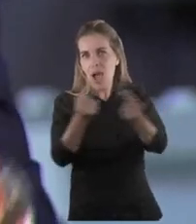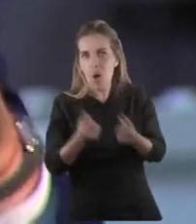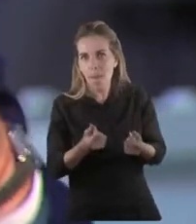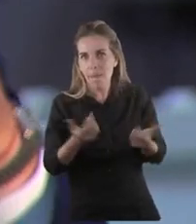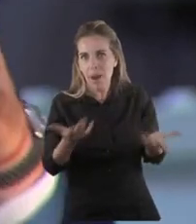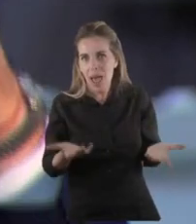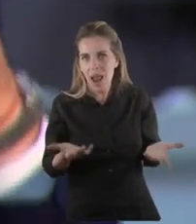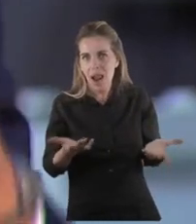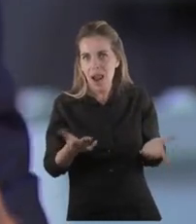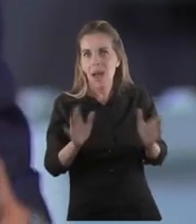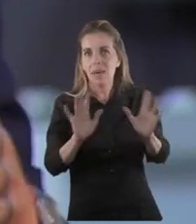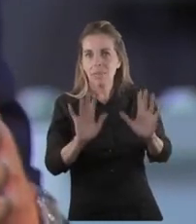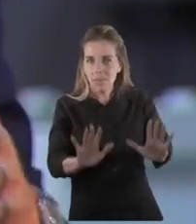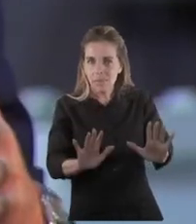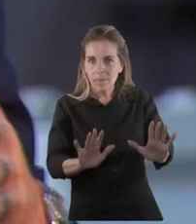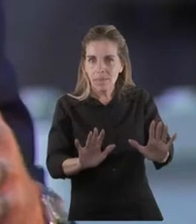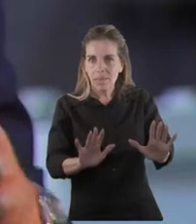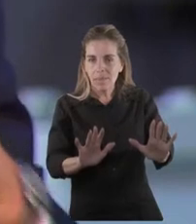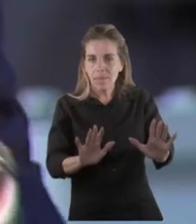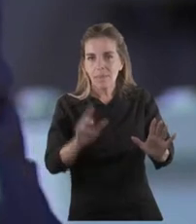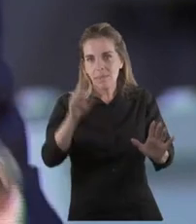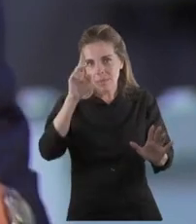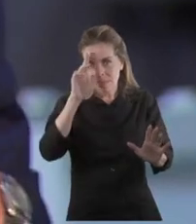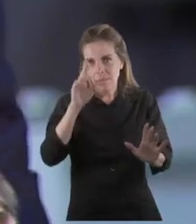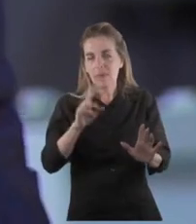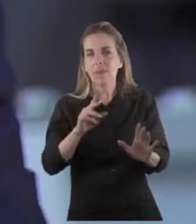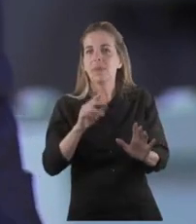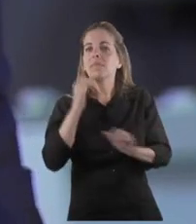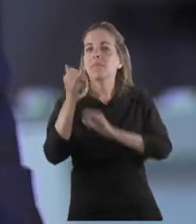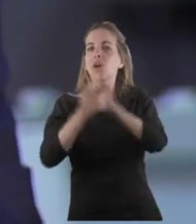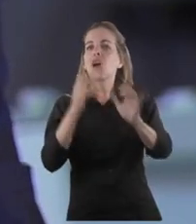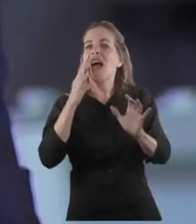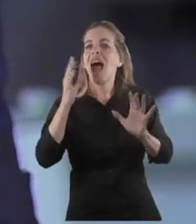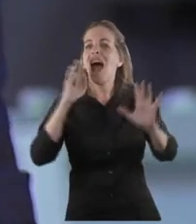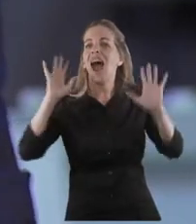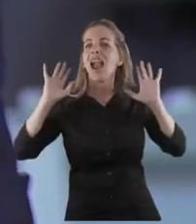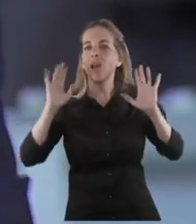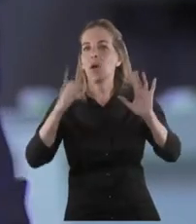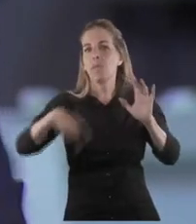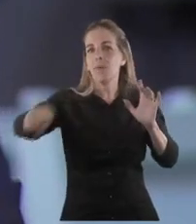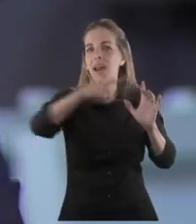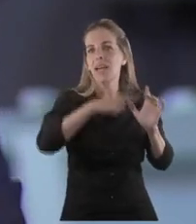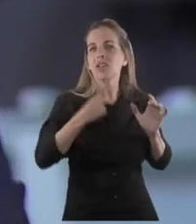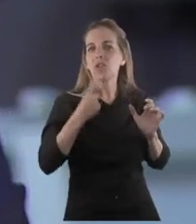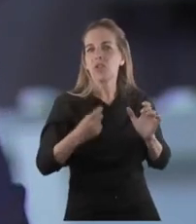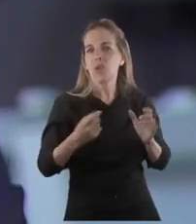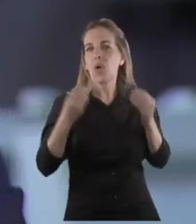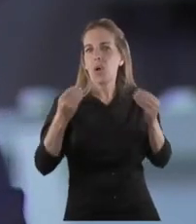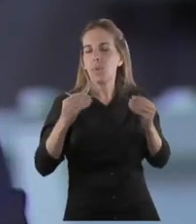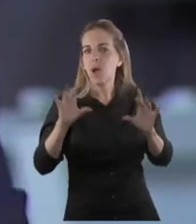Y déjenme contarle y darles un dato para que vean todo lo que cuesta